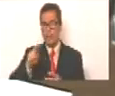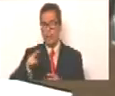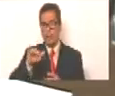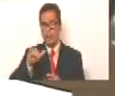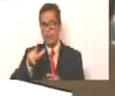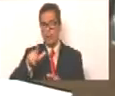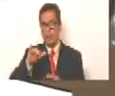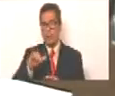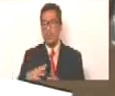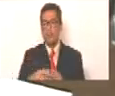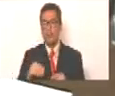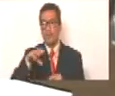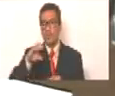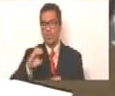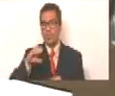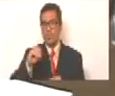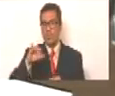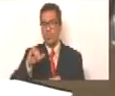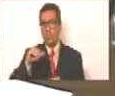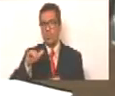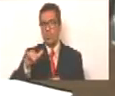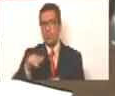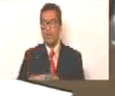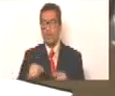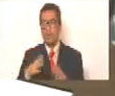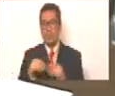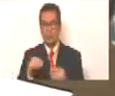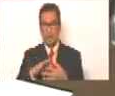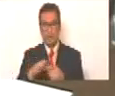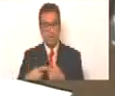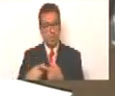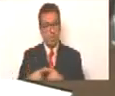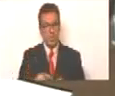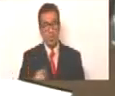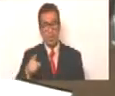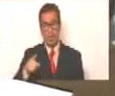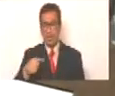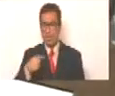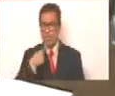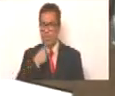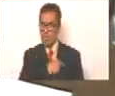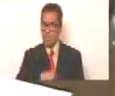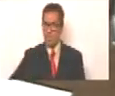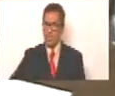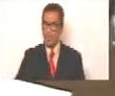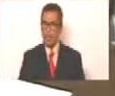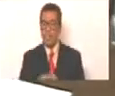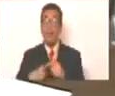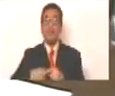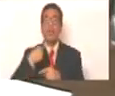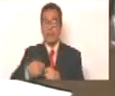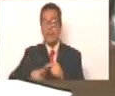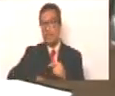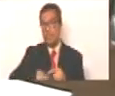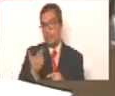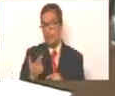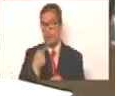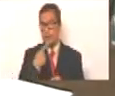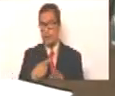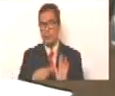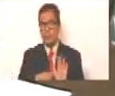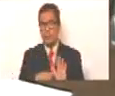cocuy con Y y sus derivados. Esto, presidente, más allá de lo que podamos manifestar,